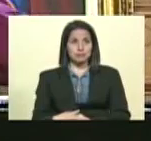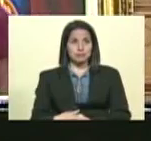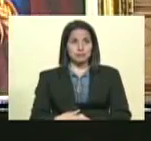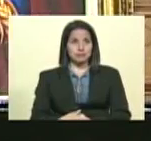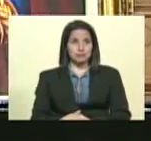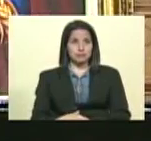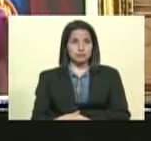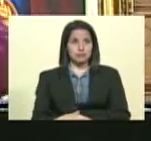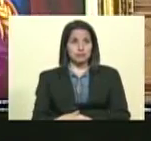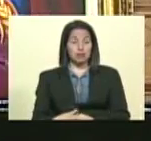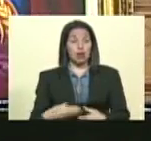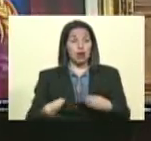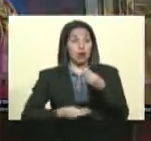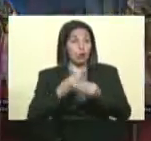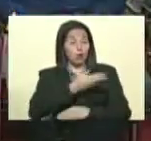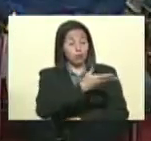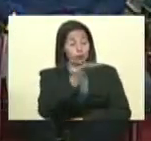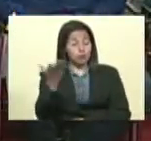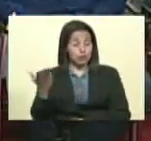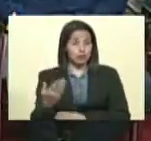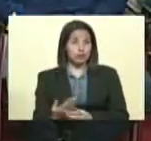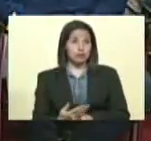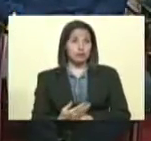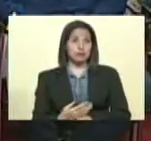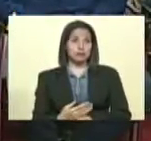Lo hago por ustedes.